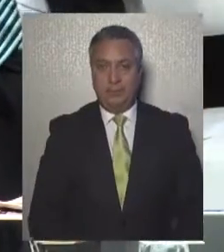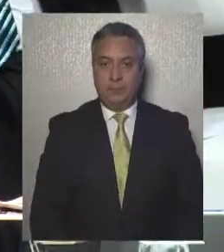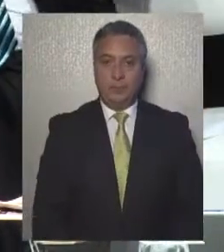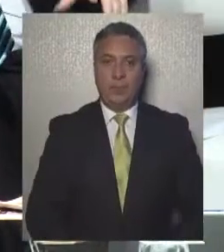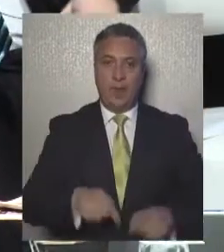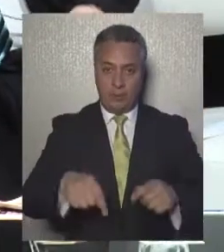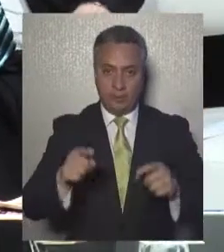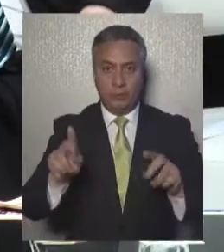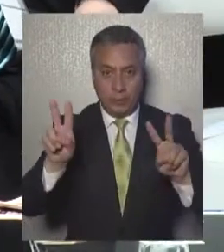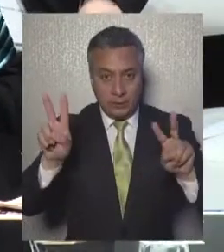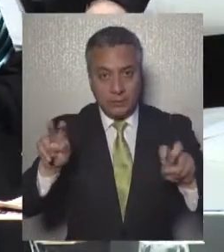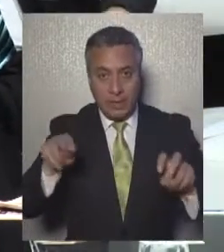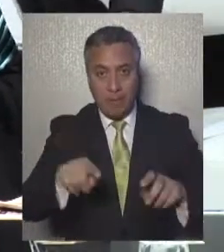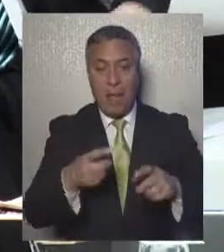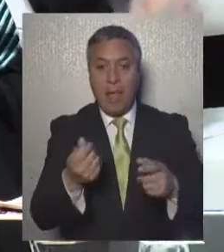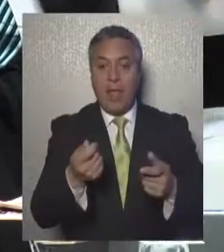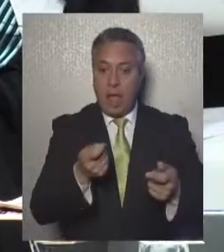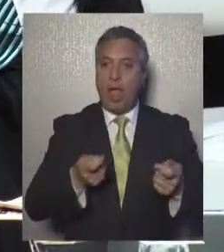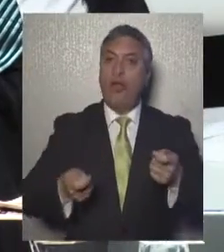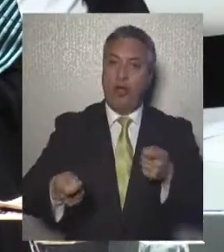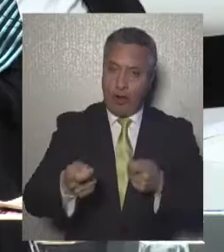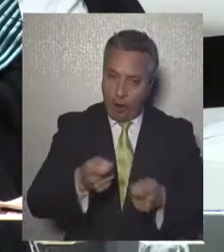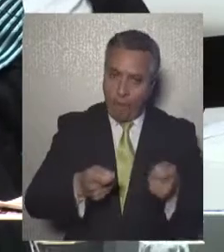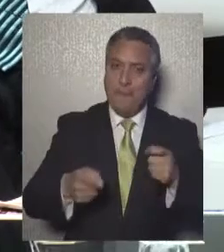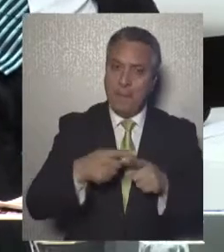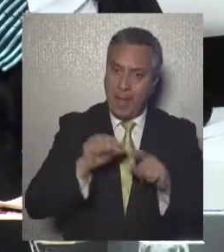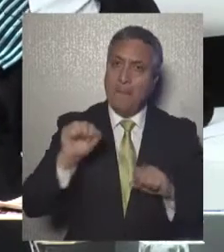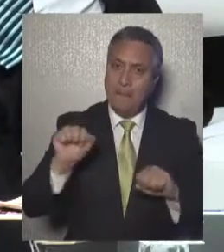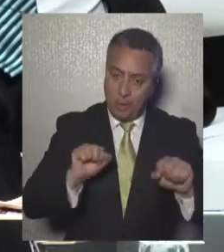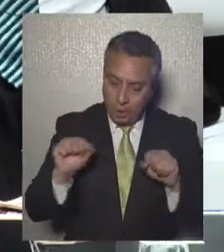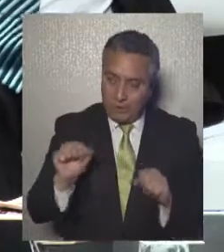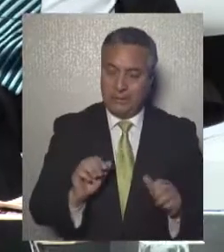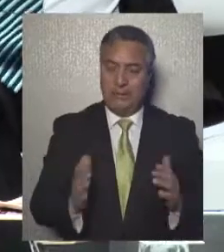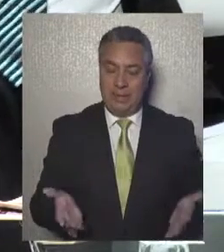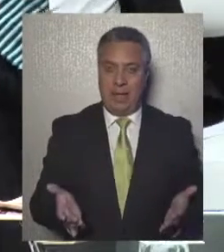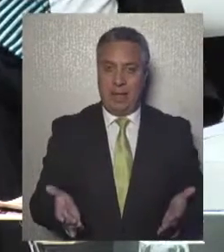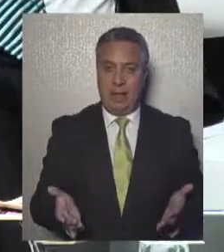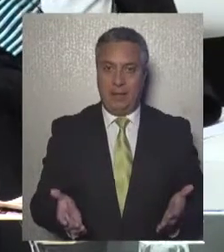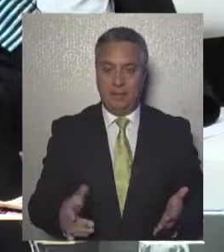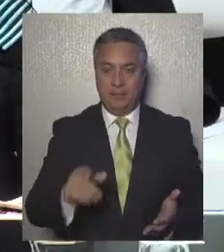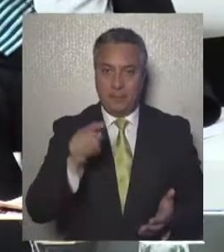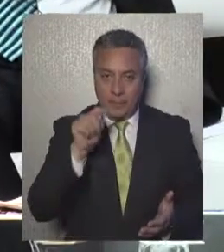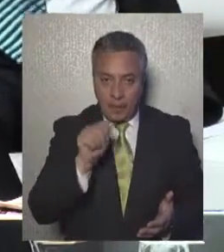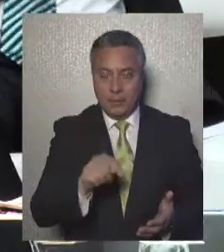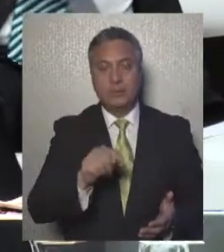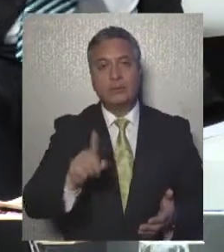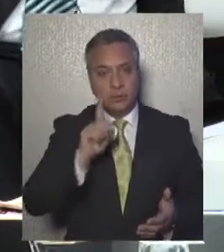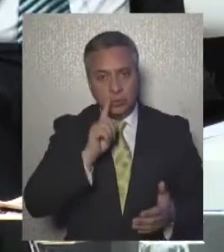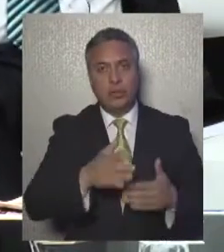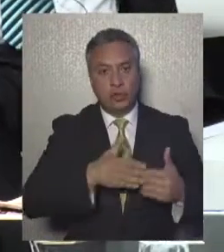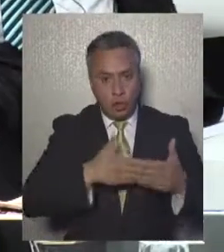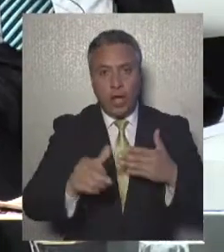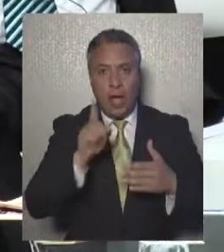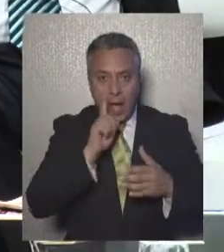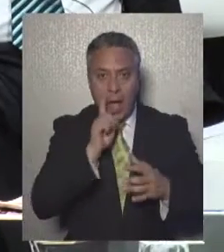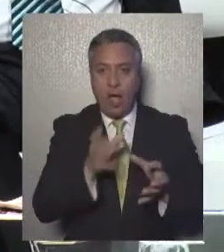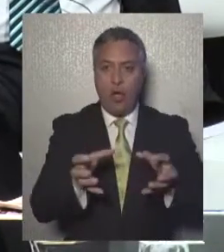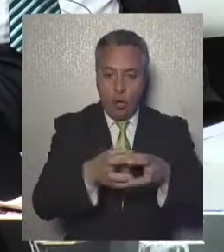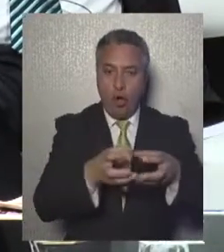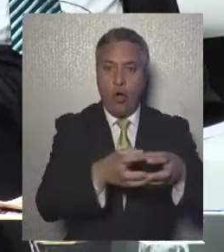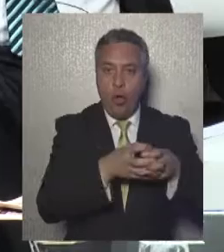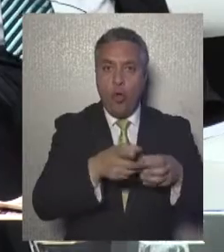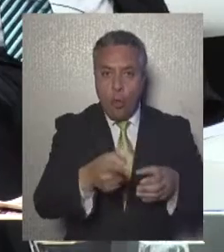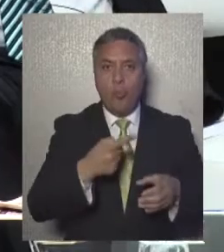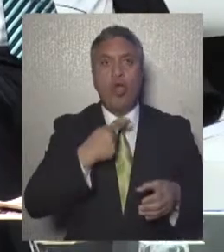son temas de economía política, ¿eh? En el fondo, por una parte, hay reformas institucionales donde hay grupos de interés que muchas